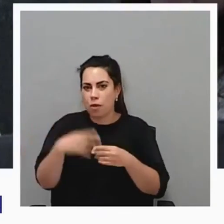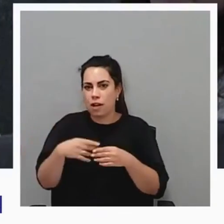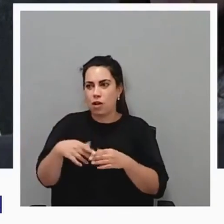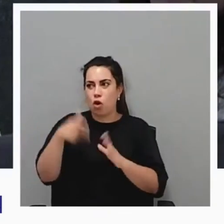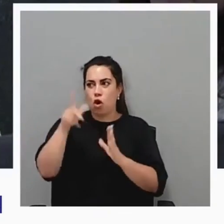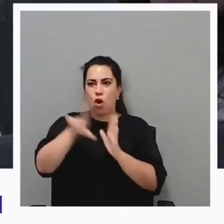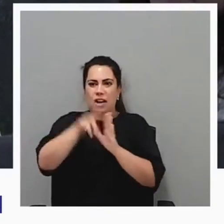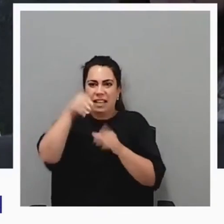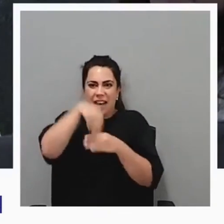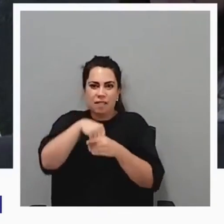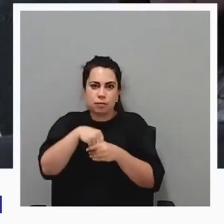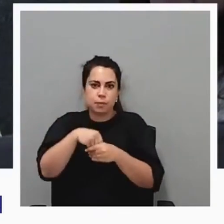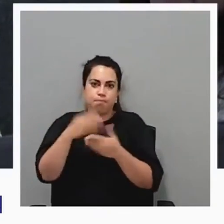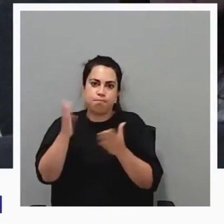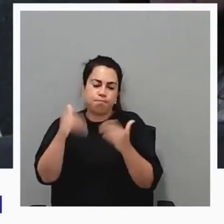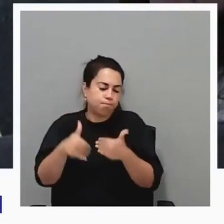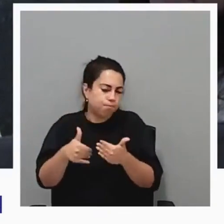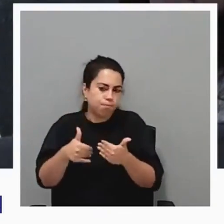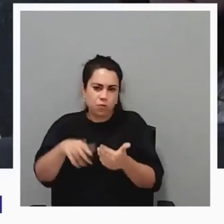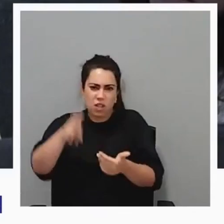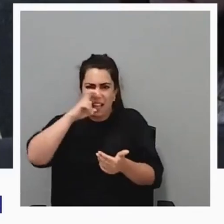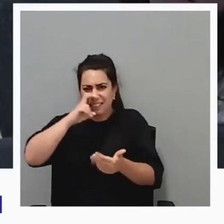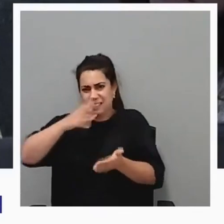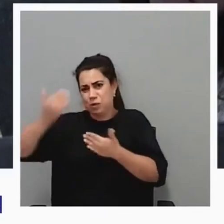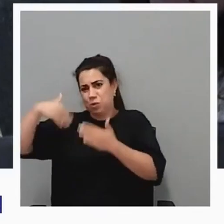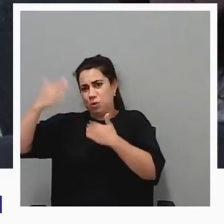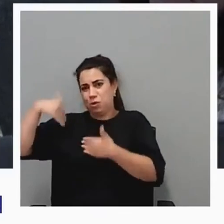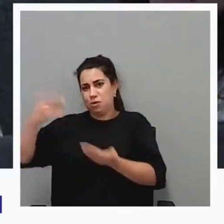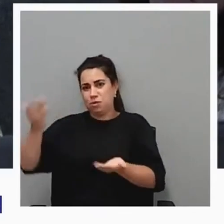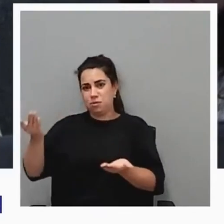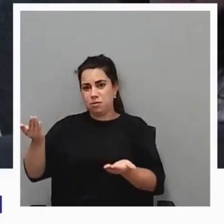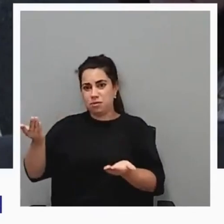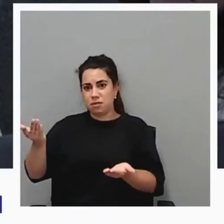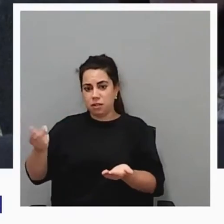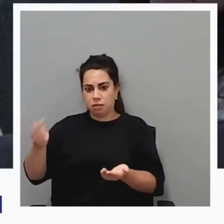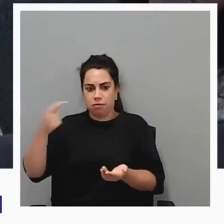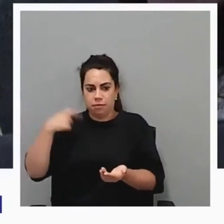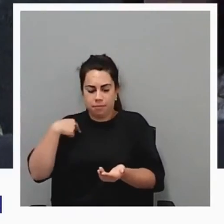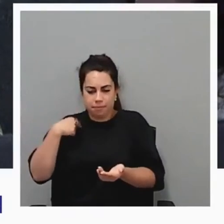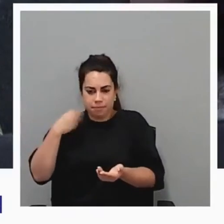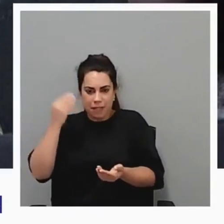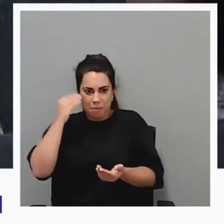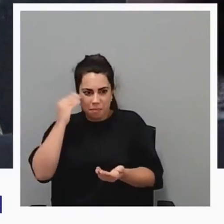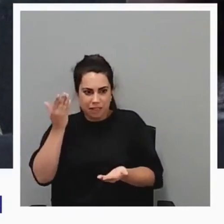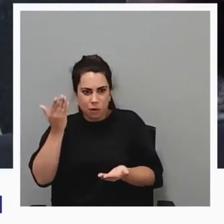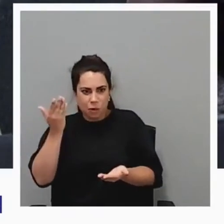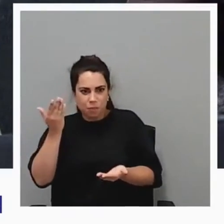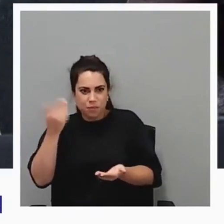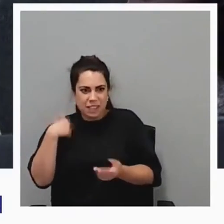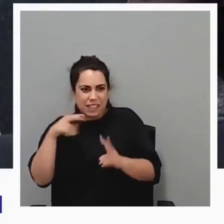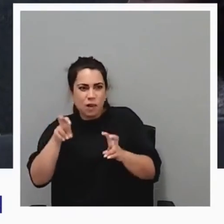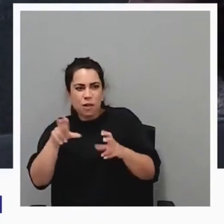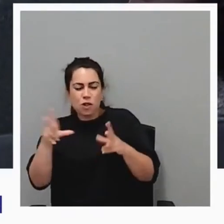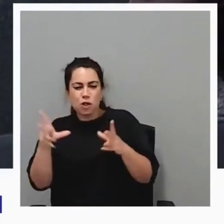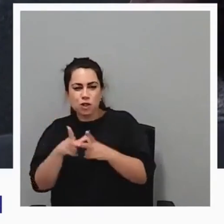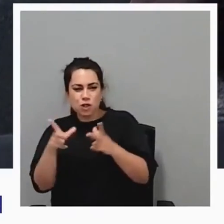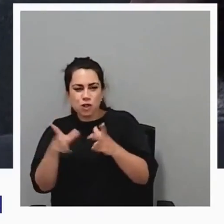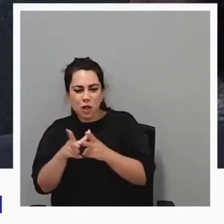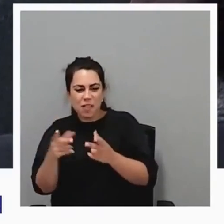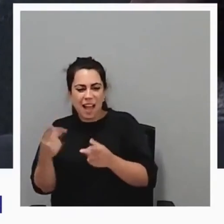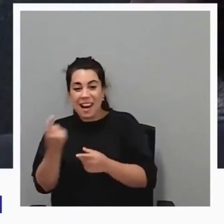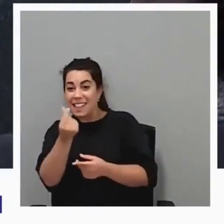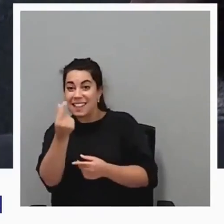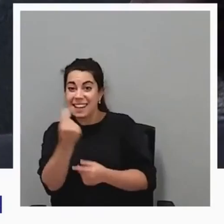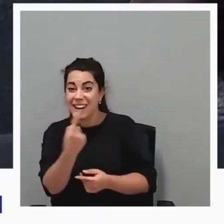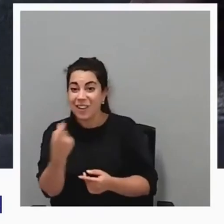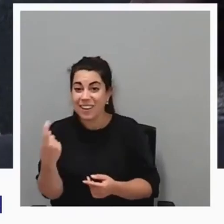también tiene que ser escalable, ¿no? Y creo que no es un concepto de que la innovación social necesite dinero. No, toda la